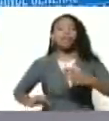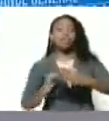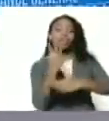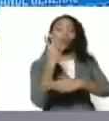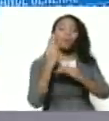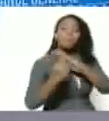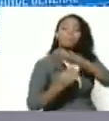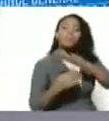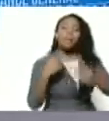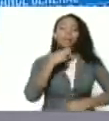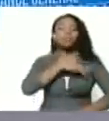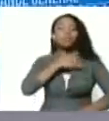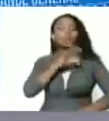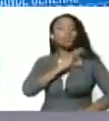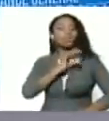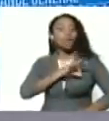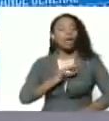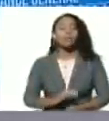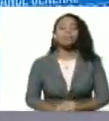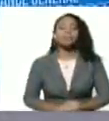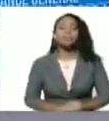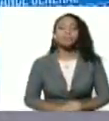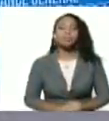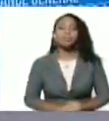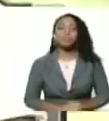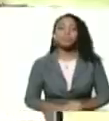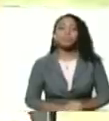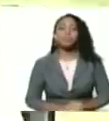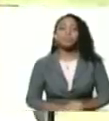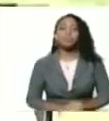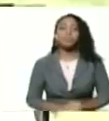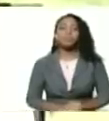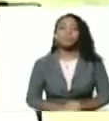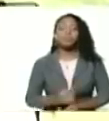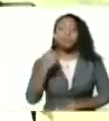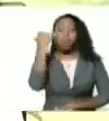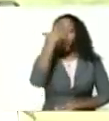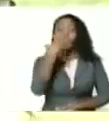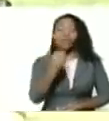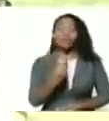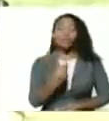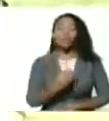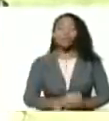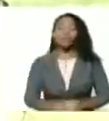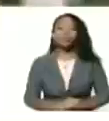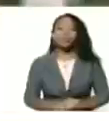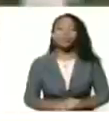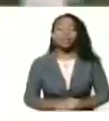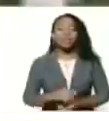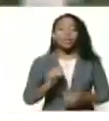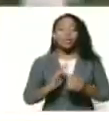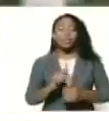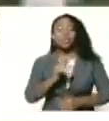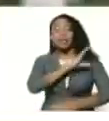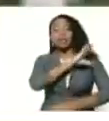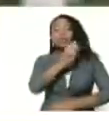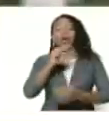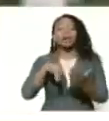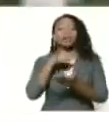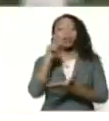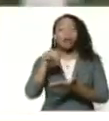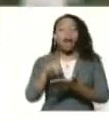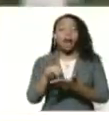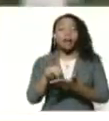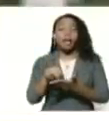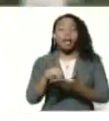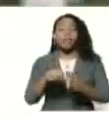Base de Misiones Socialista. Marjorie, la juventud, Janet González, directora nacional del Plan Nacional